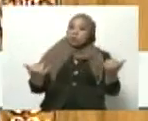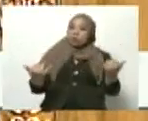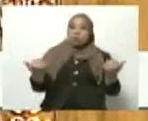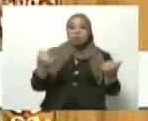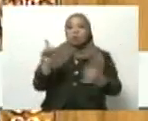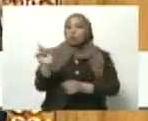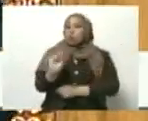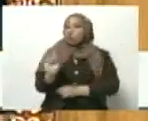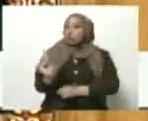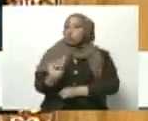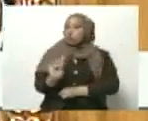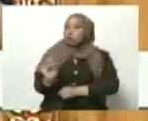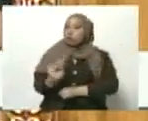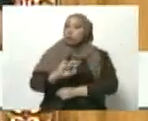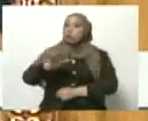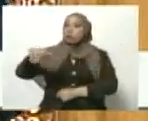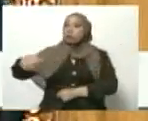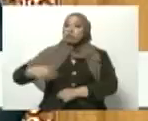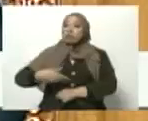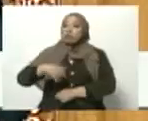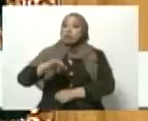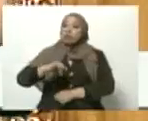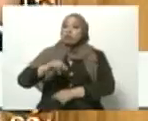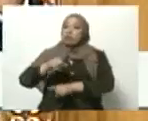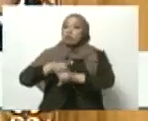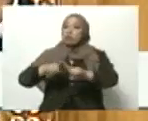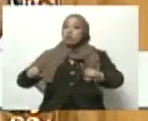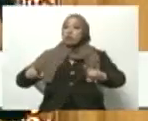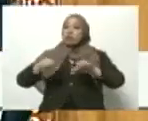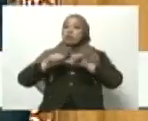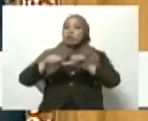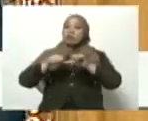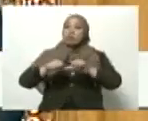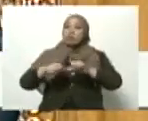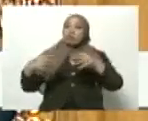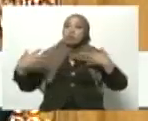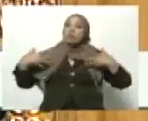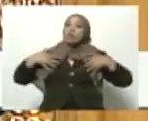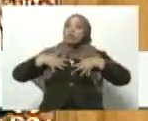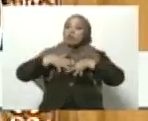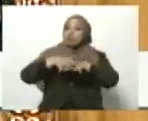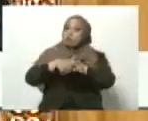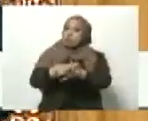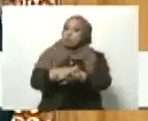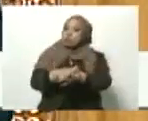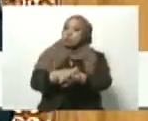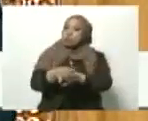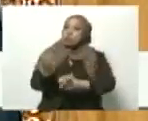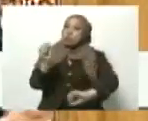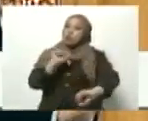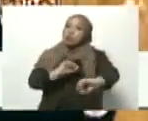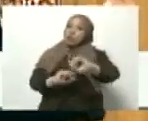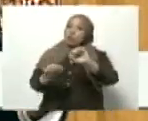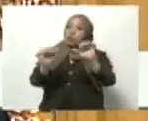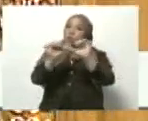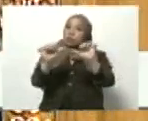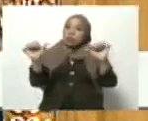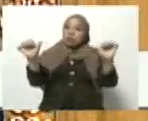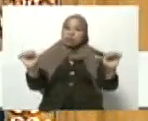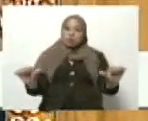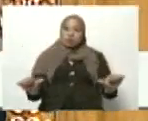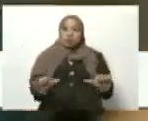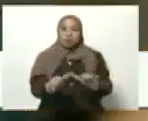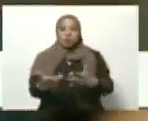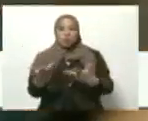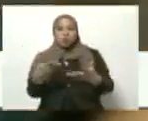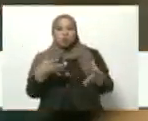no, nosotros queremos actuar de otra manera, queremos con operaciones encubiertas, con ataques cibernéticos, con actos